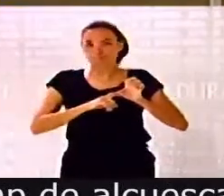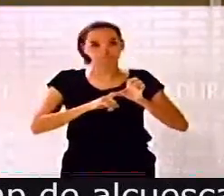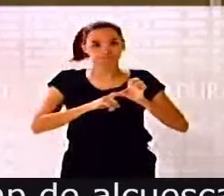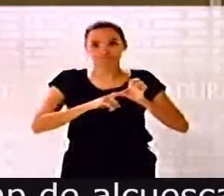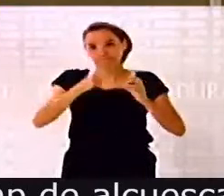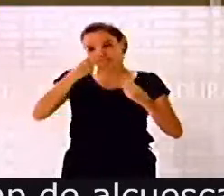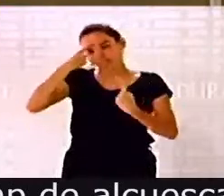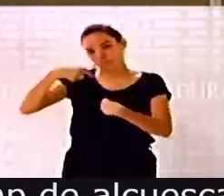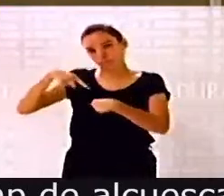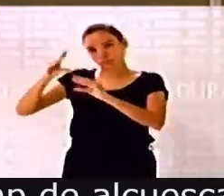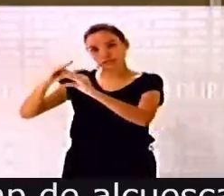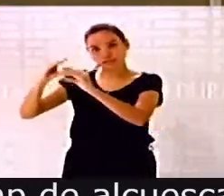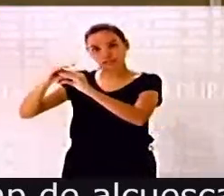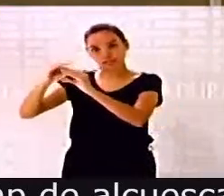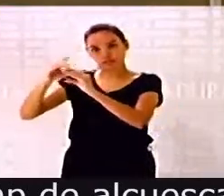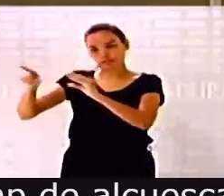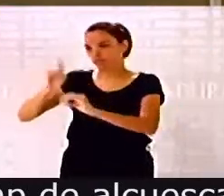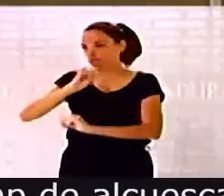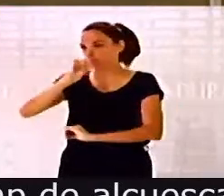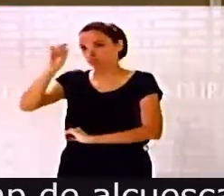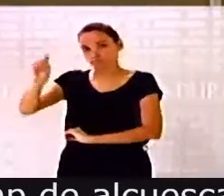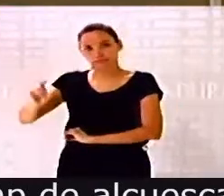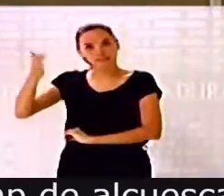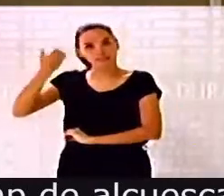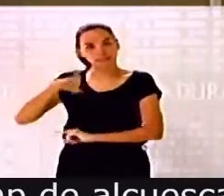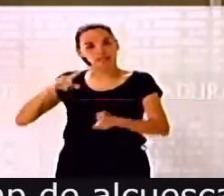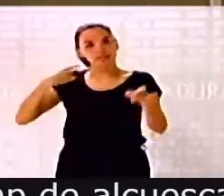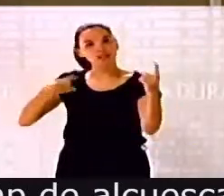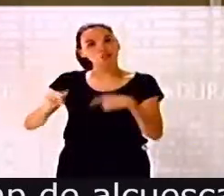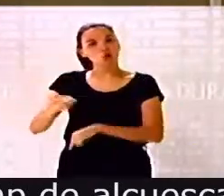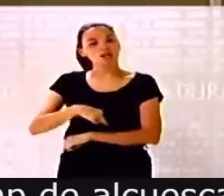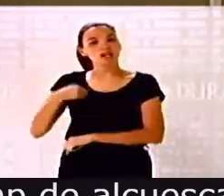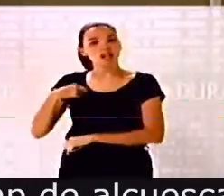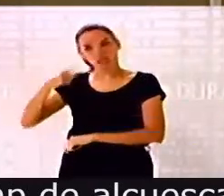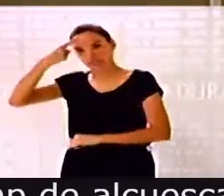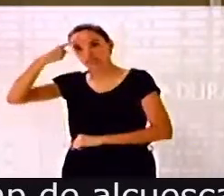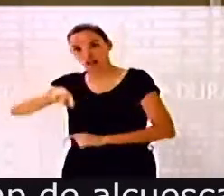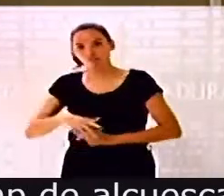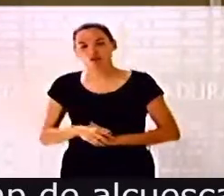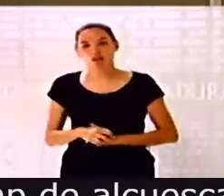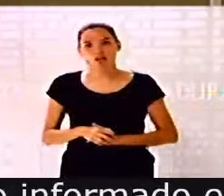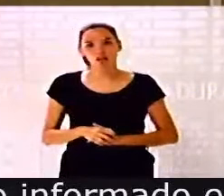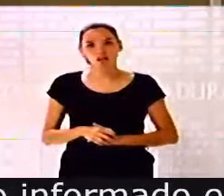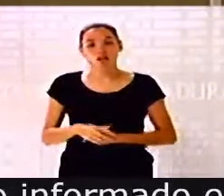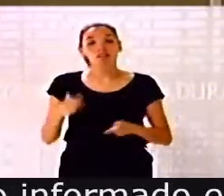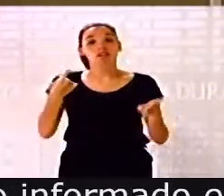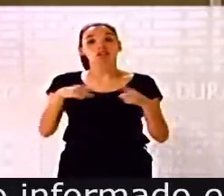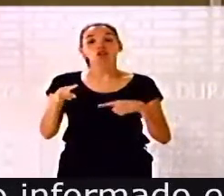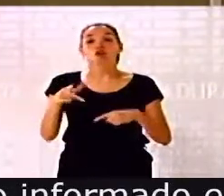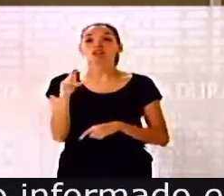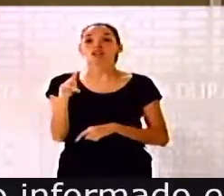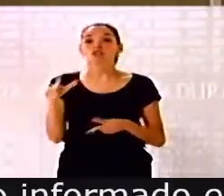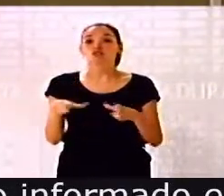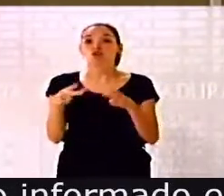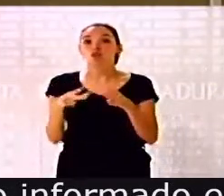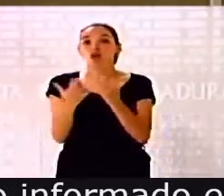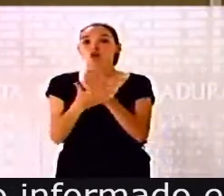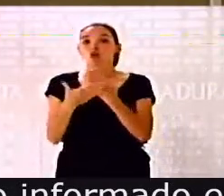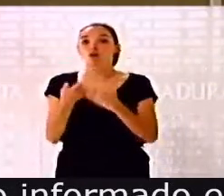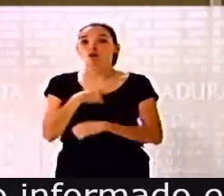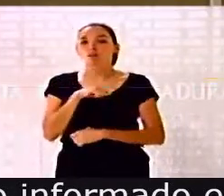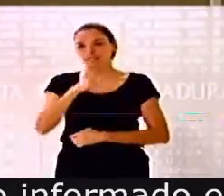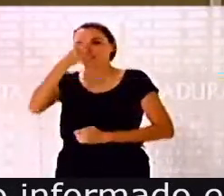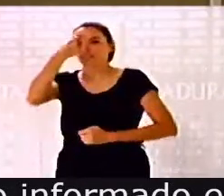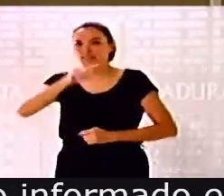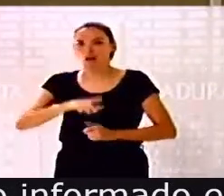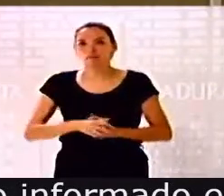y ha sido debidamente informado el director general del Inserso y el secretario de Estado de Derechos Sociales del Gobierno de España,